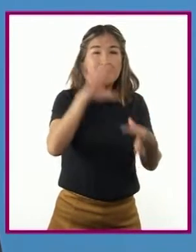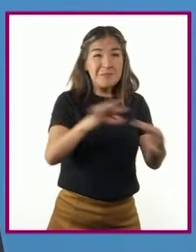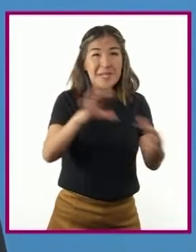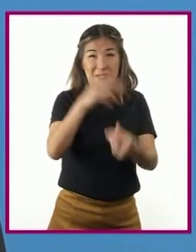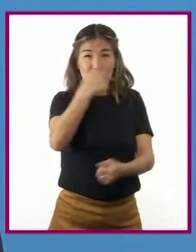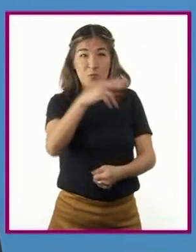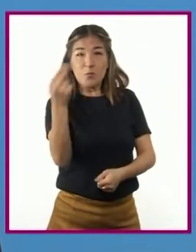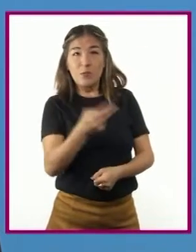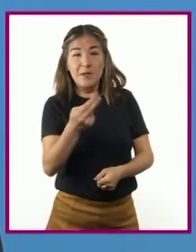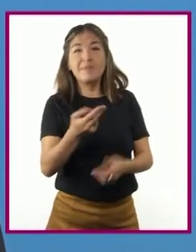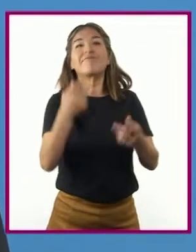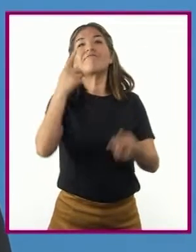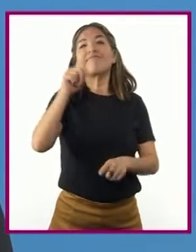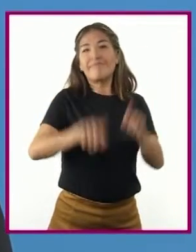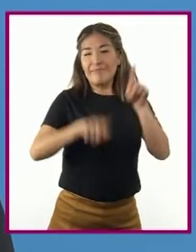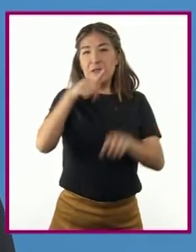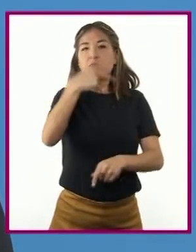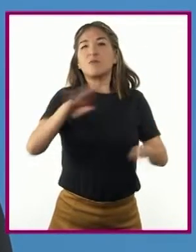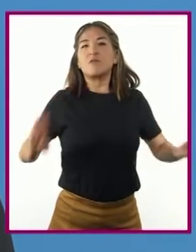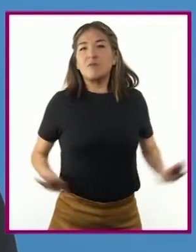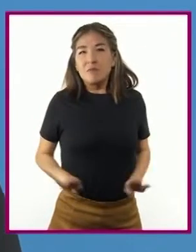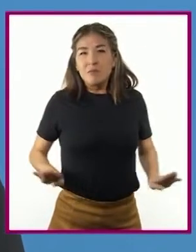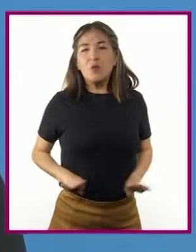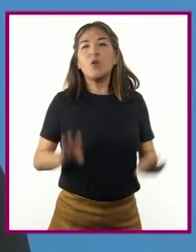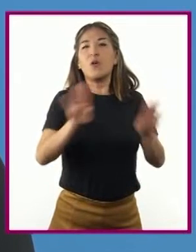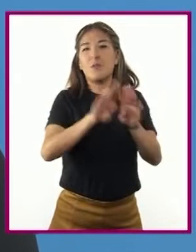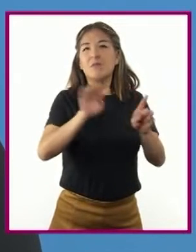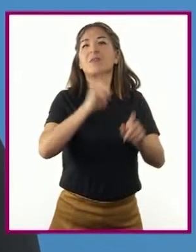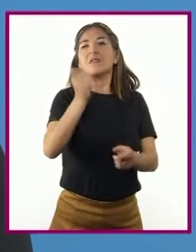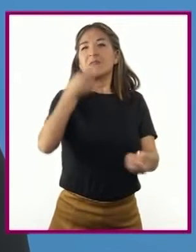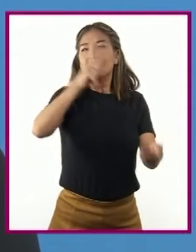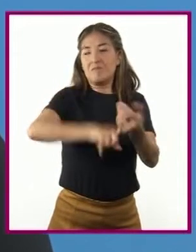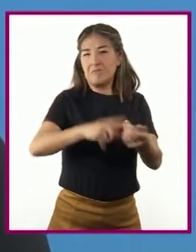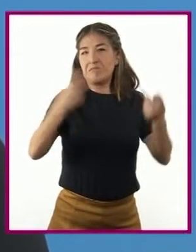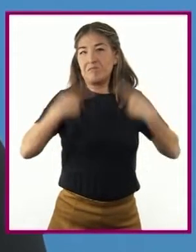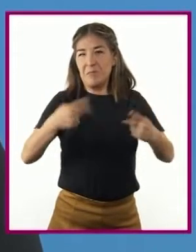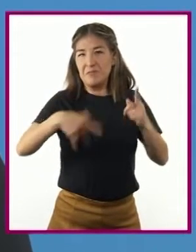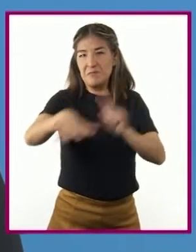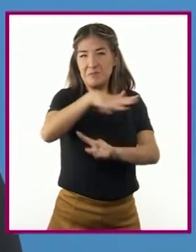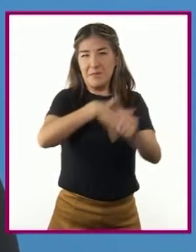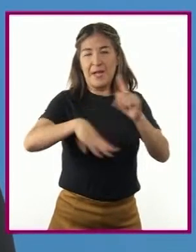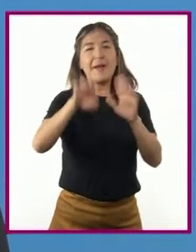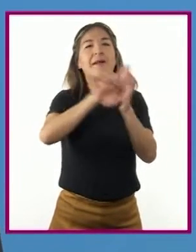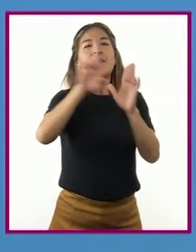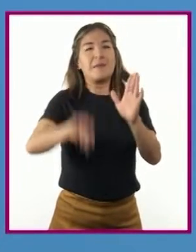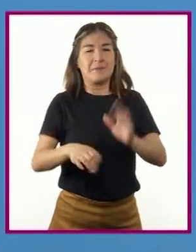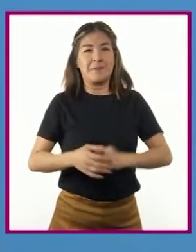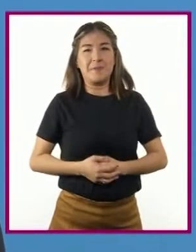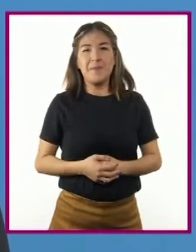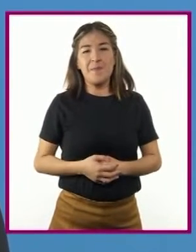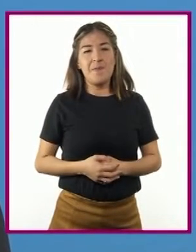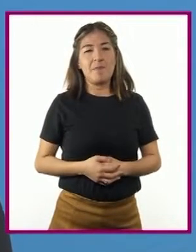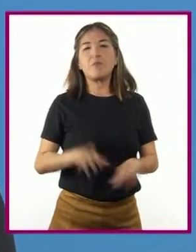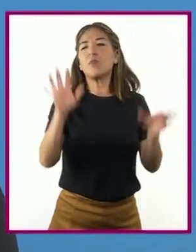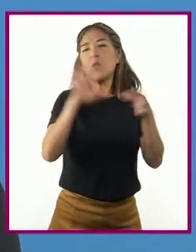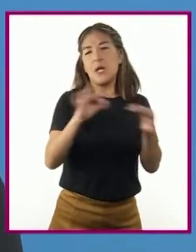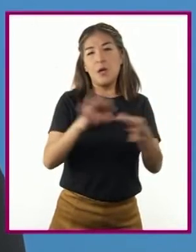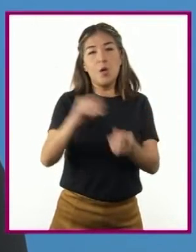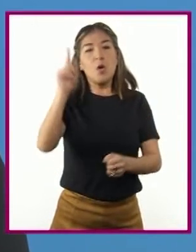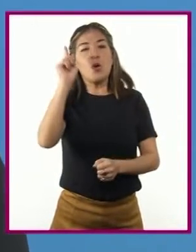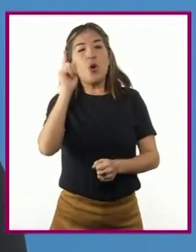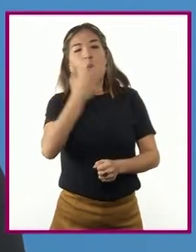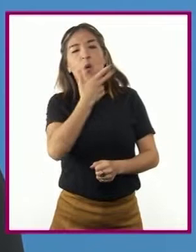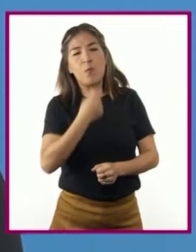las características de la composición de la población. Es decir, si hablamos de hombres,